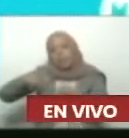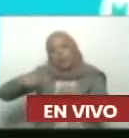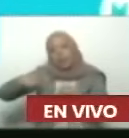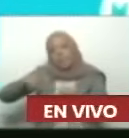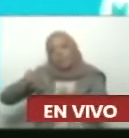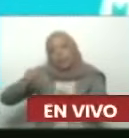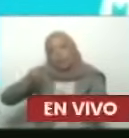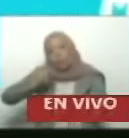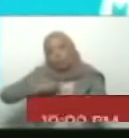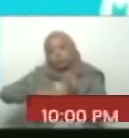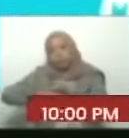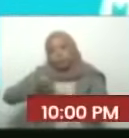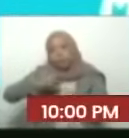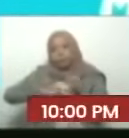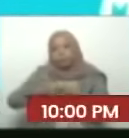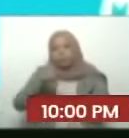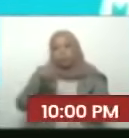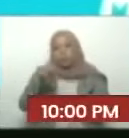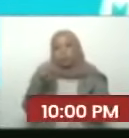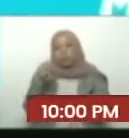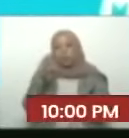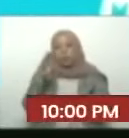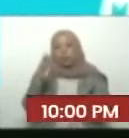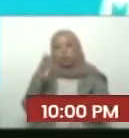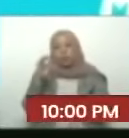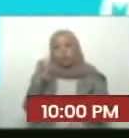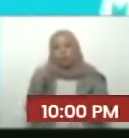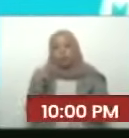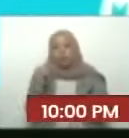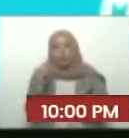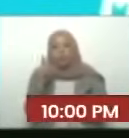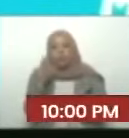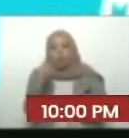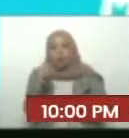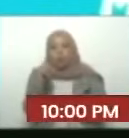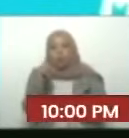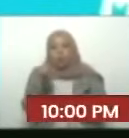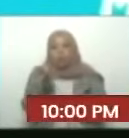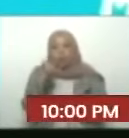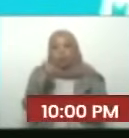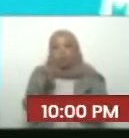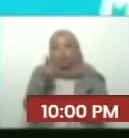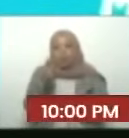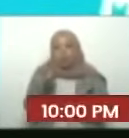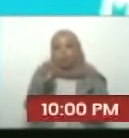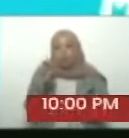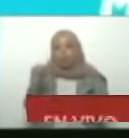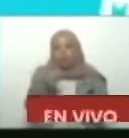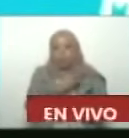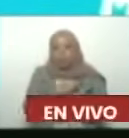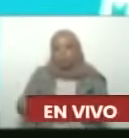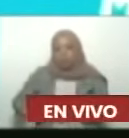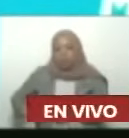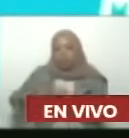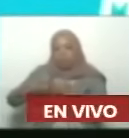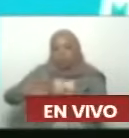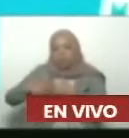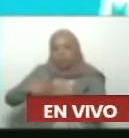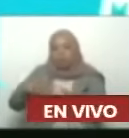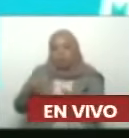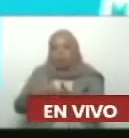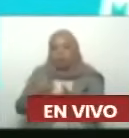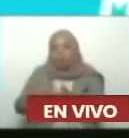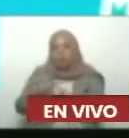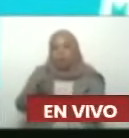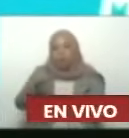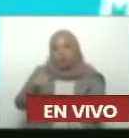señor presidente. Aquí está Lobo, Oliver Lobo, Lobo, presidente de la empresa Inversiones